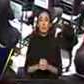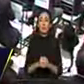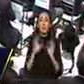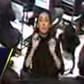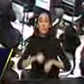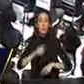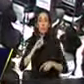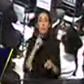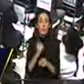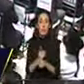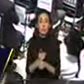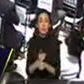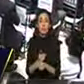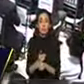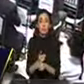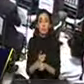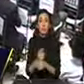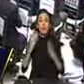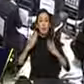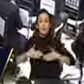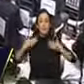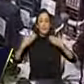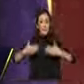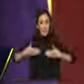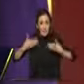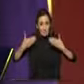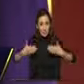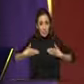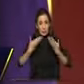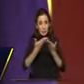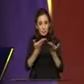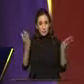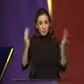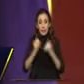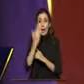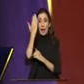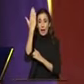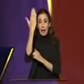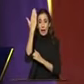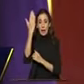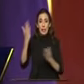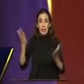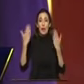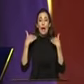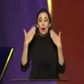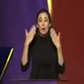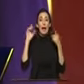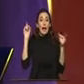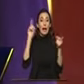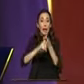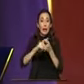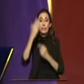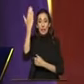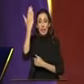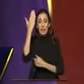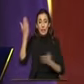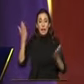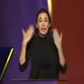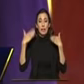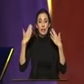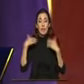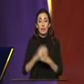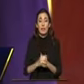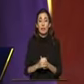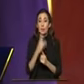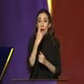que, por supuesto, a propósito, felicitaciones al señor alcalde de la ciudad de Guayaquil, exalcalde Jaime Nebot, querido amigo, el